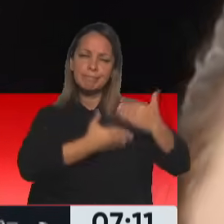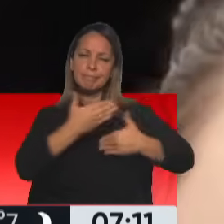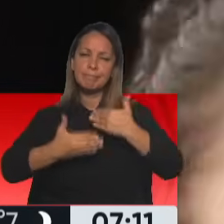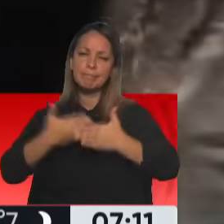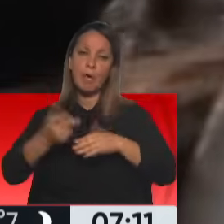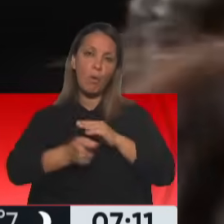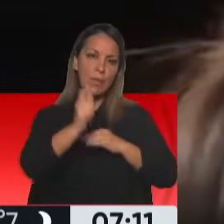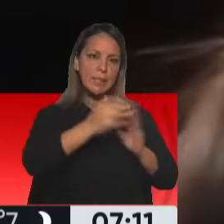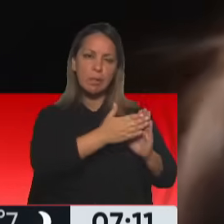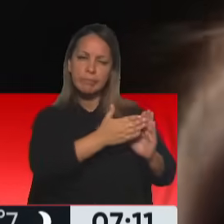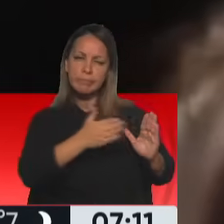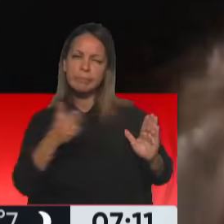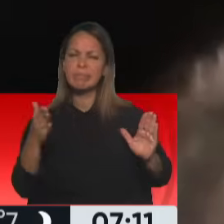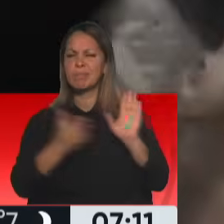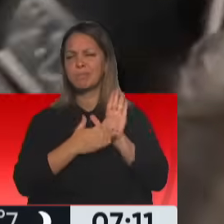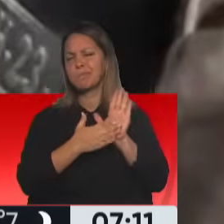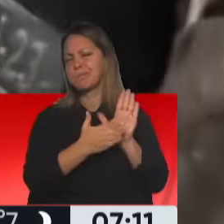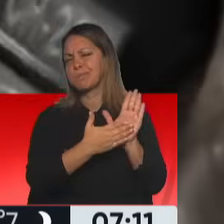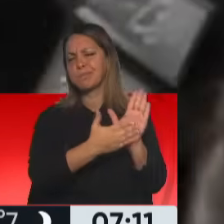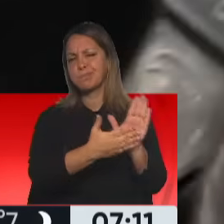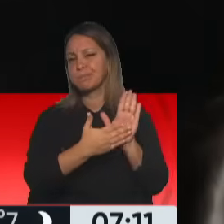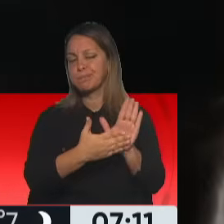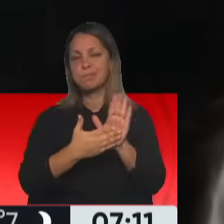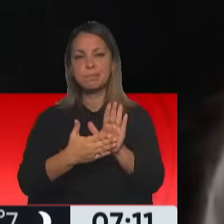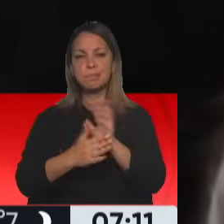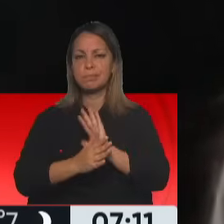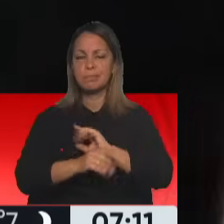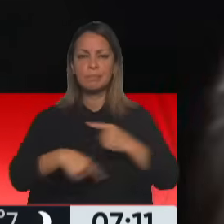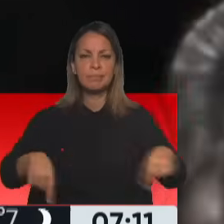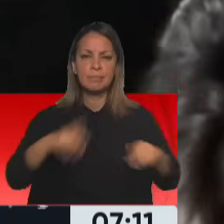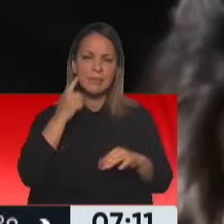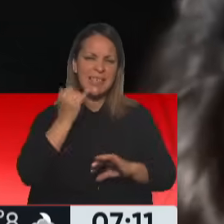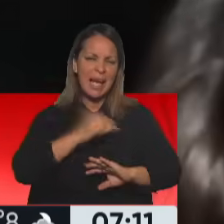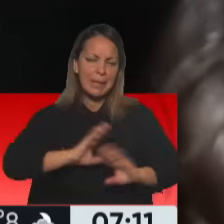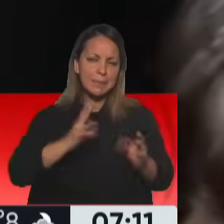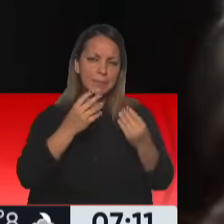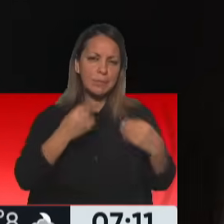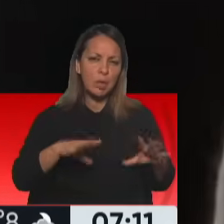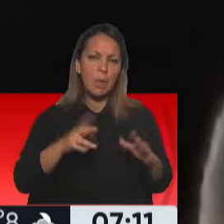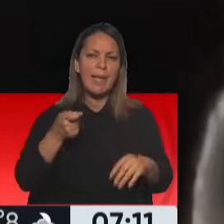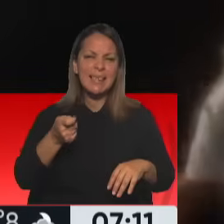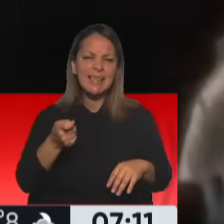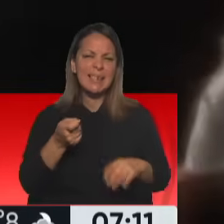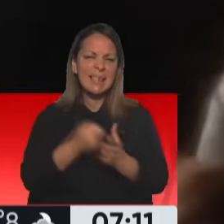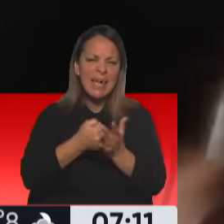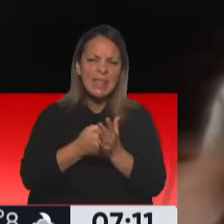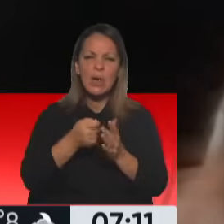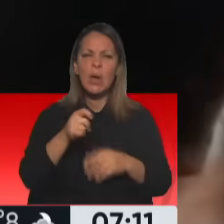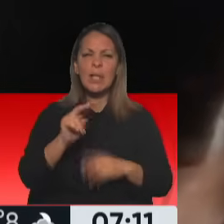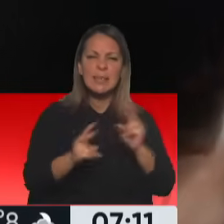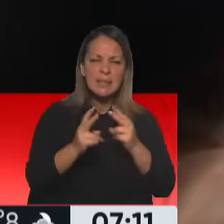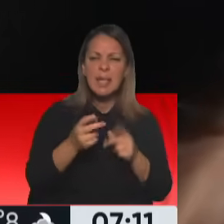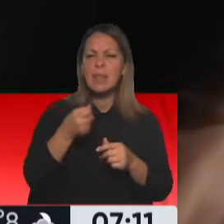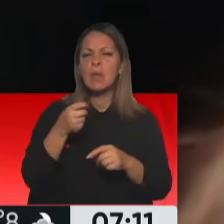se había acreditado no solamente la existencia de los hechos, los asesinatos y los intentos de asesinato, sino